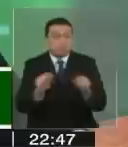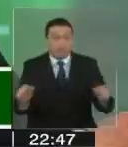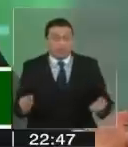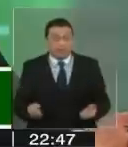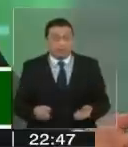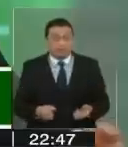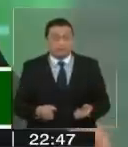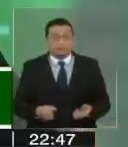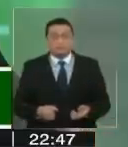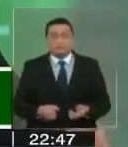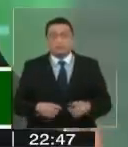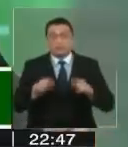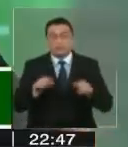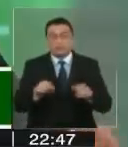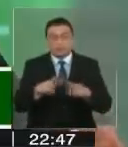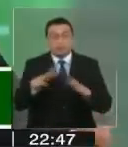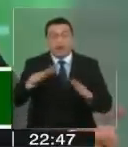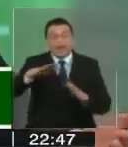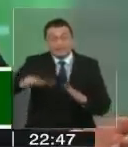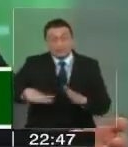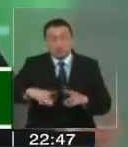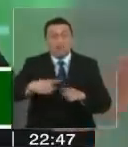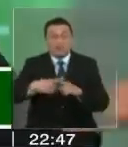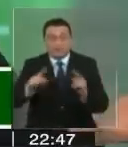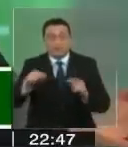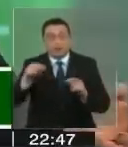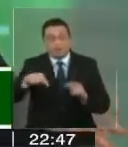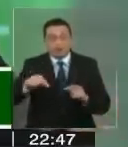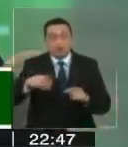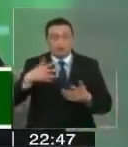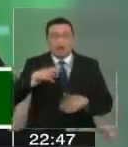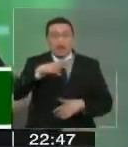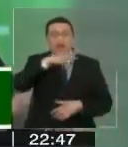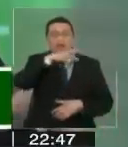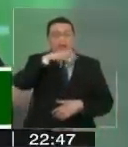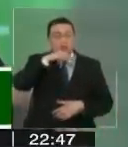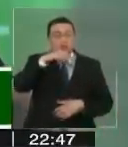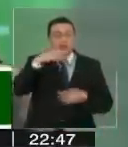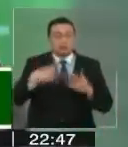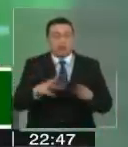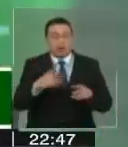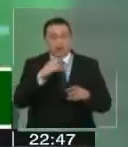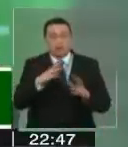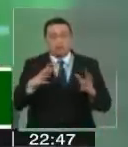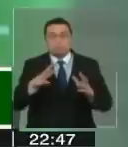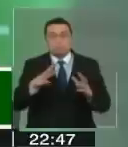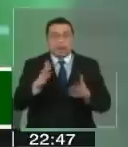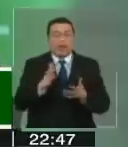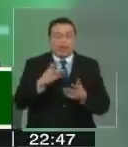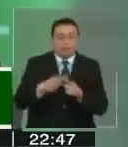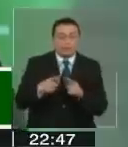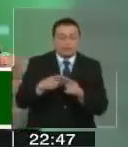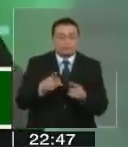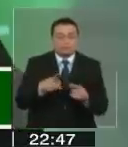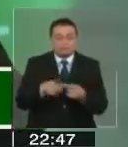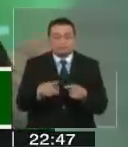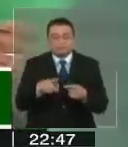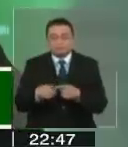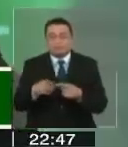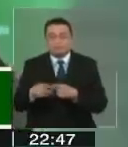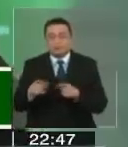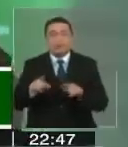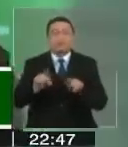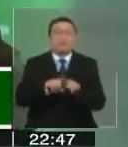muevo. Cuando están más pequeñitos es distinto, pero ahora ya adulto él mantiene posturas como bastante más limitadas. Cuando era más pequeño